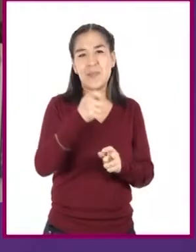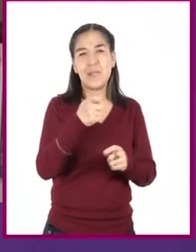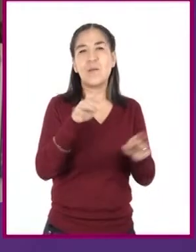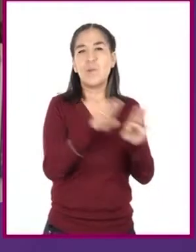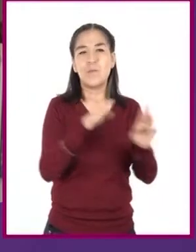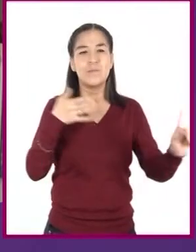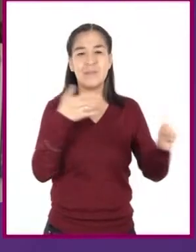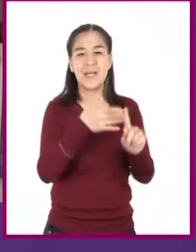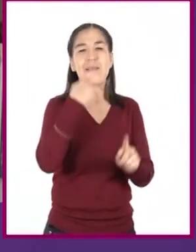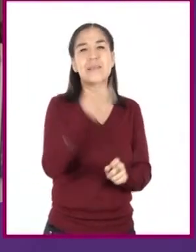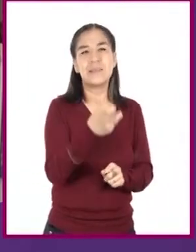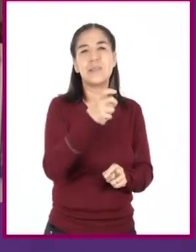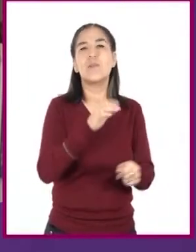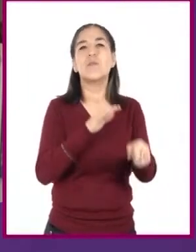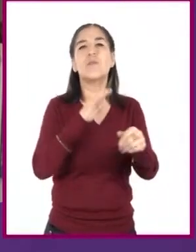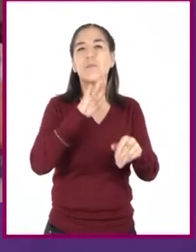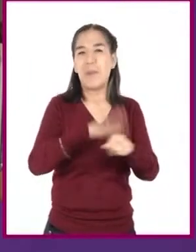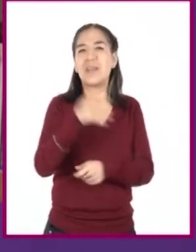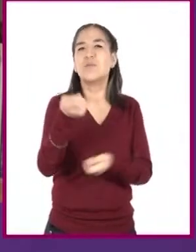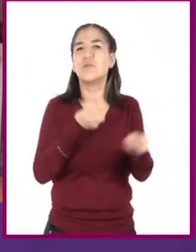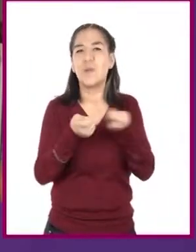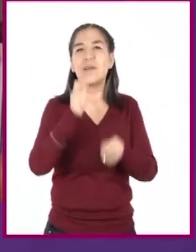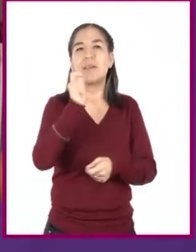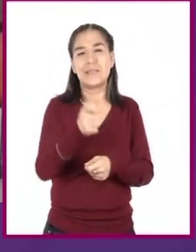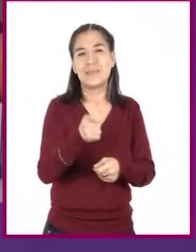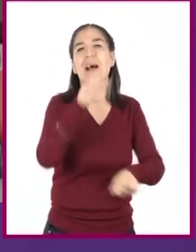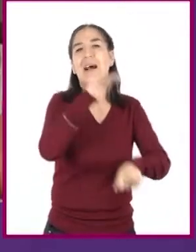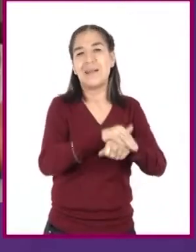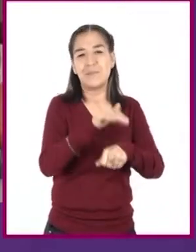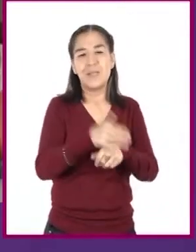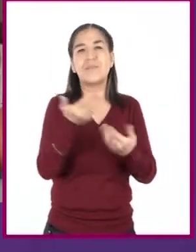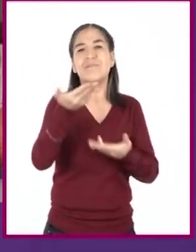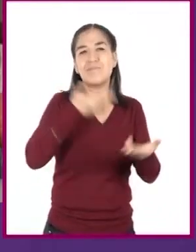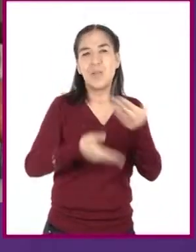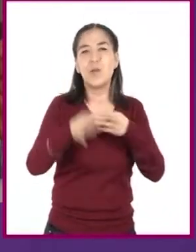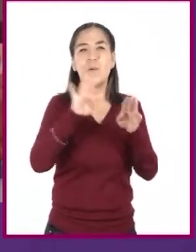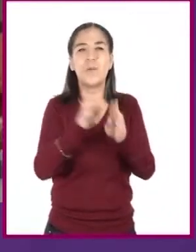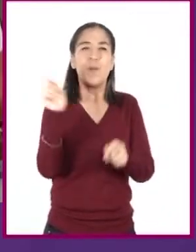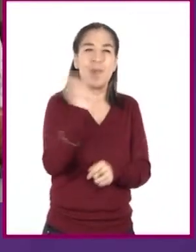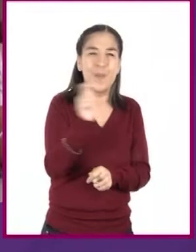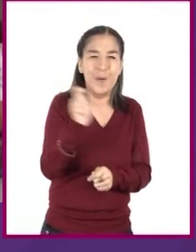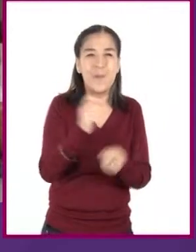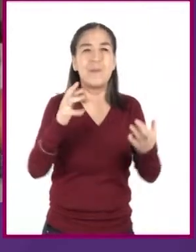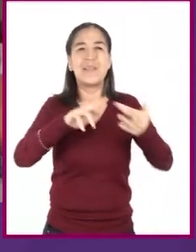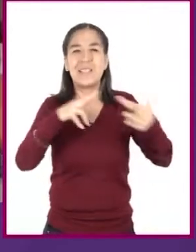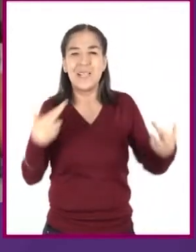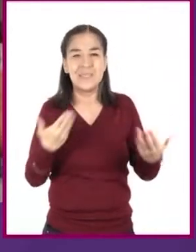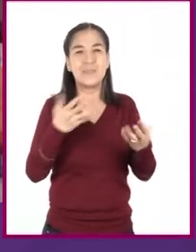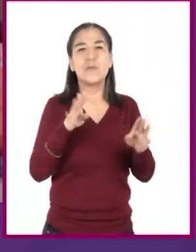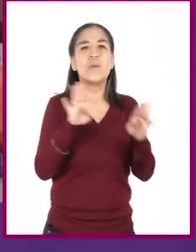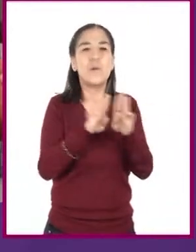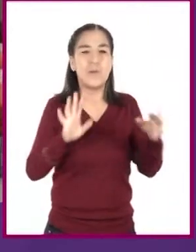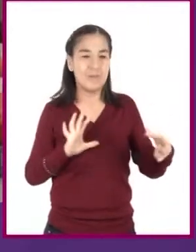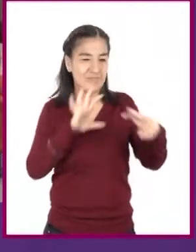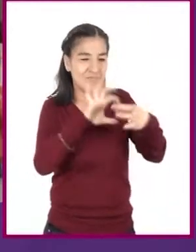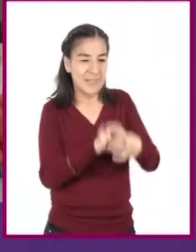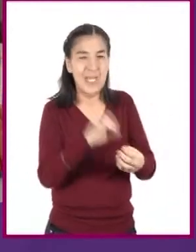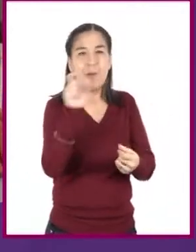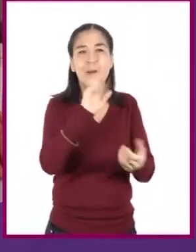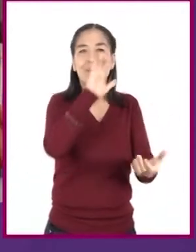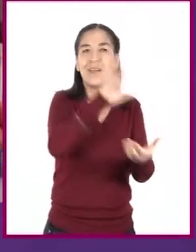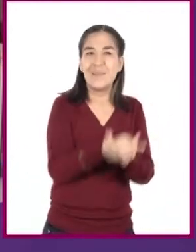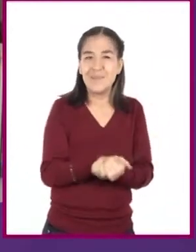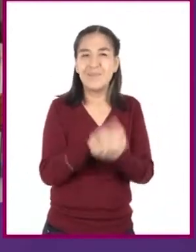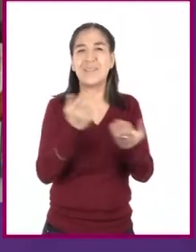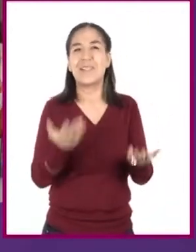y sobre las cuales tenemos más control son los amigos, las relaciones de noviazgo, el momento de la unión o el matrimonio cuando lo